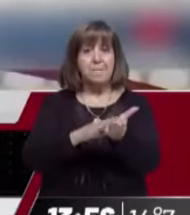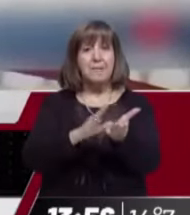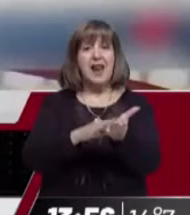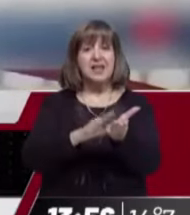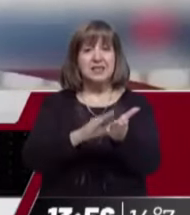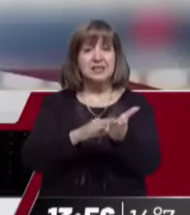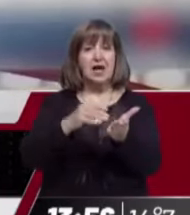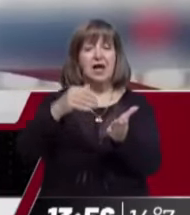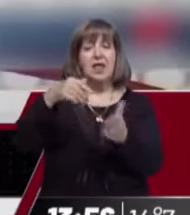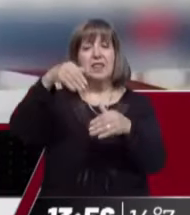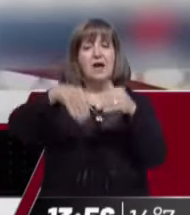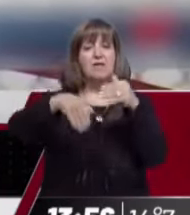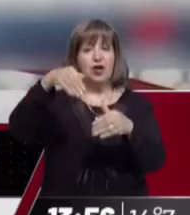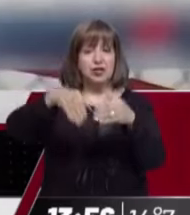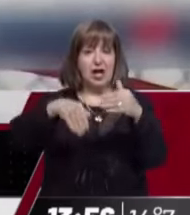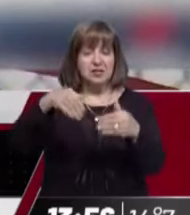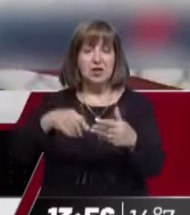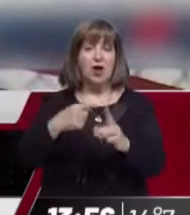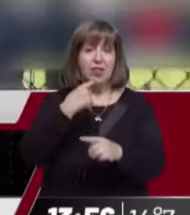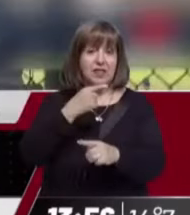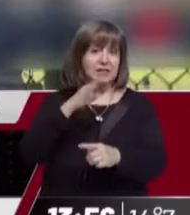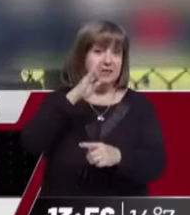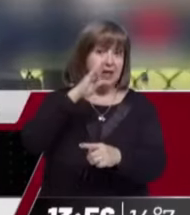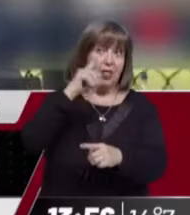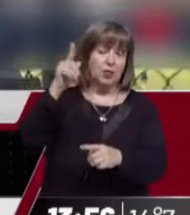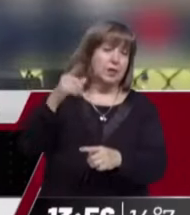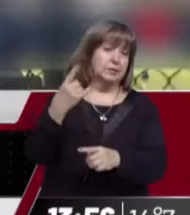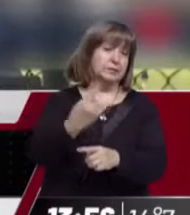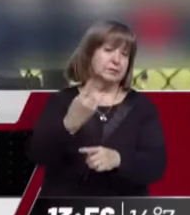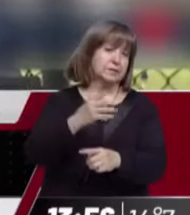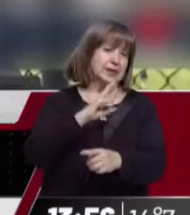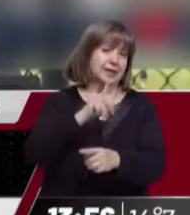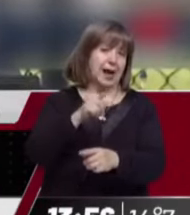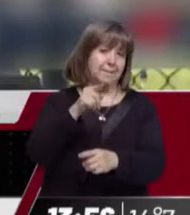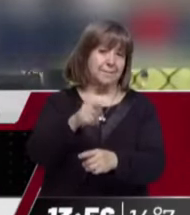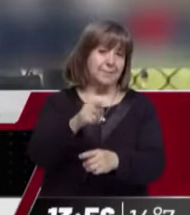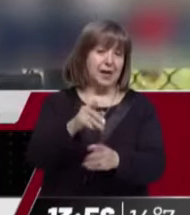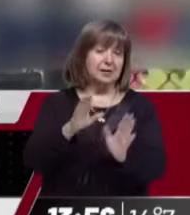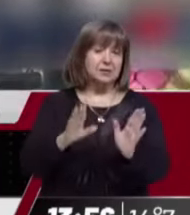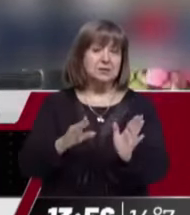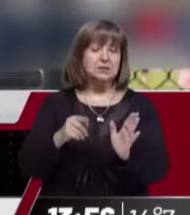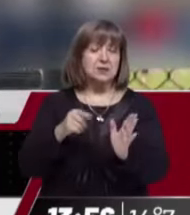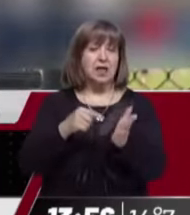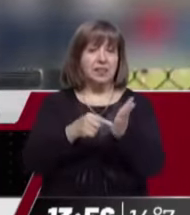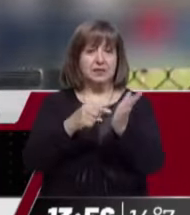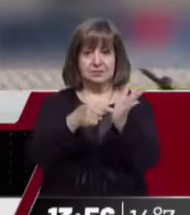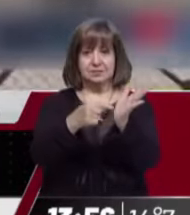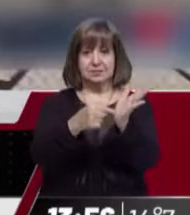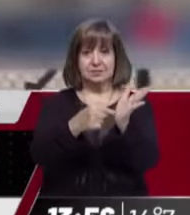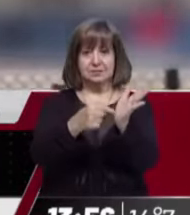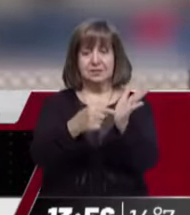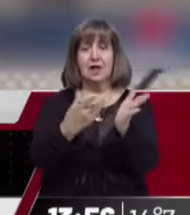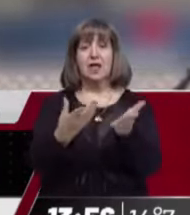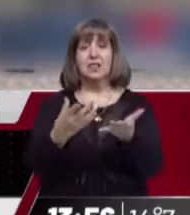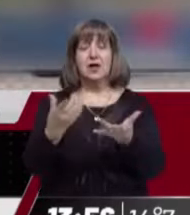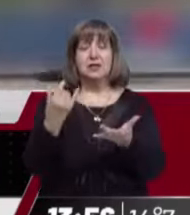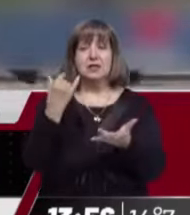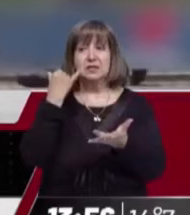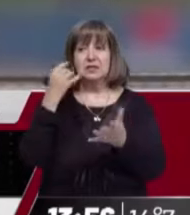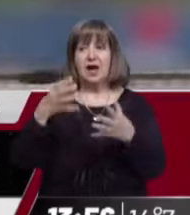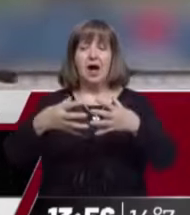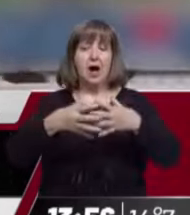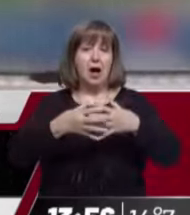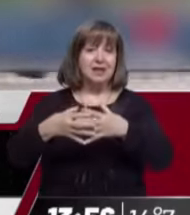porque, bueno, dejó en claro los Estados Unidos que justamente suscriben a la declaración que se hizo con la Organización de